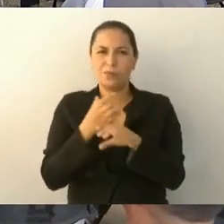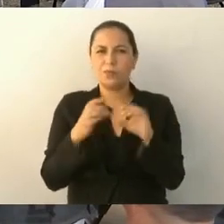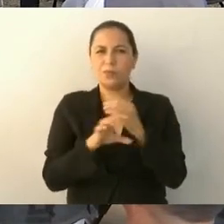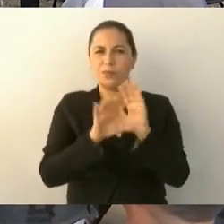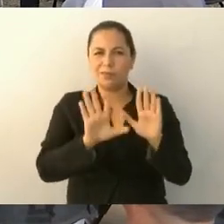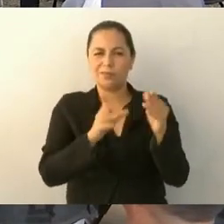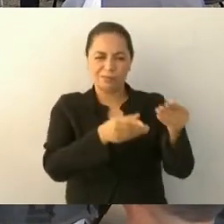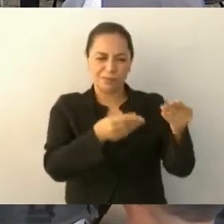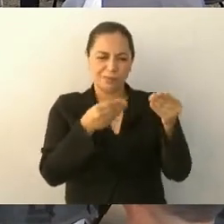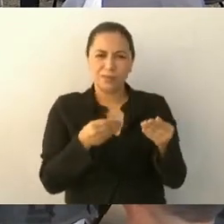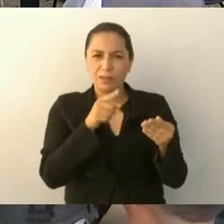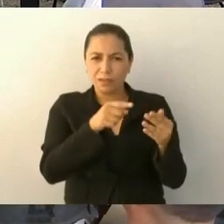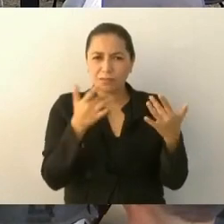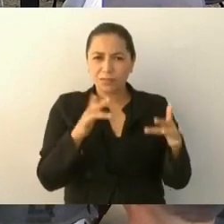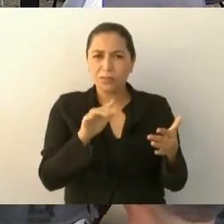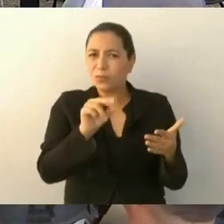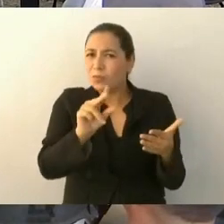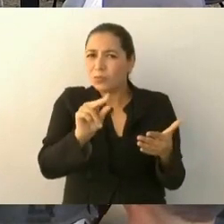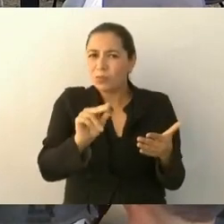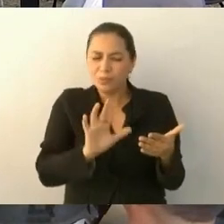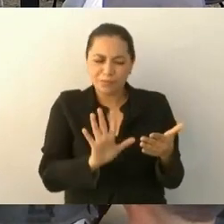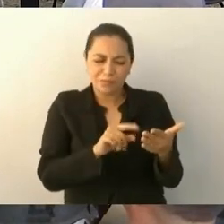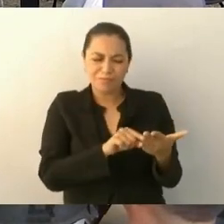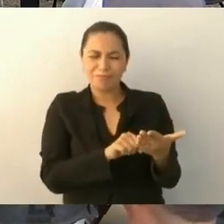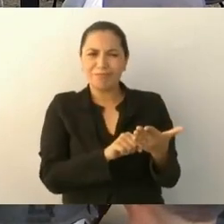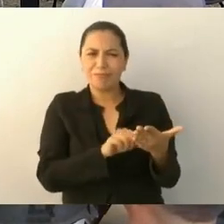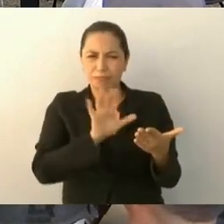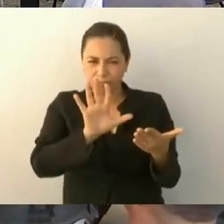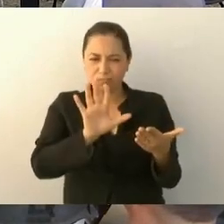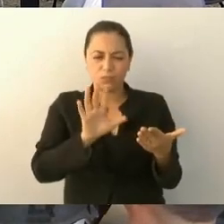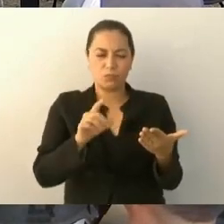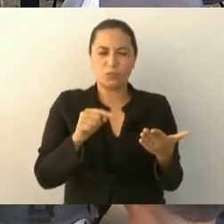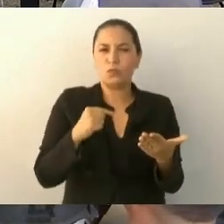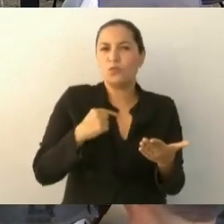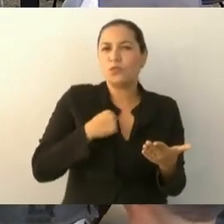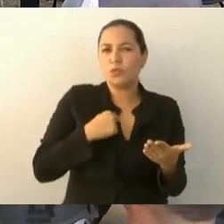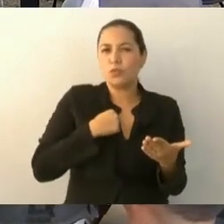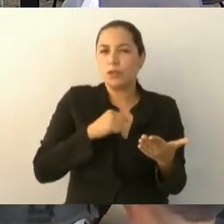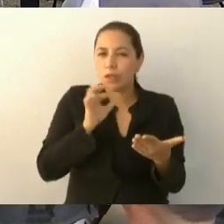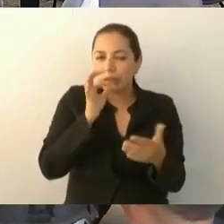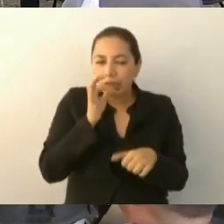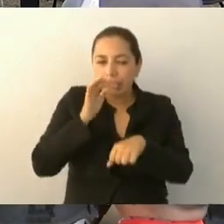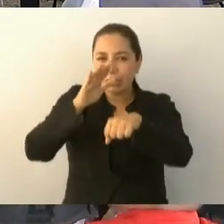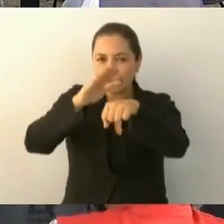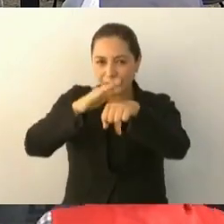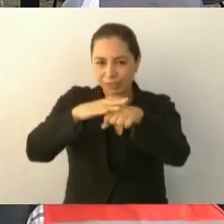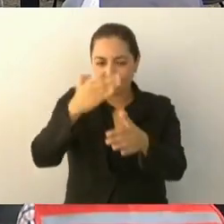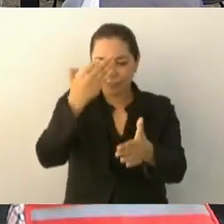se vaya, ingeniero, le tengo un encargo,